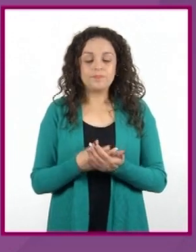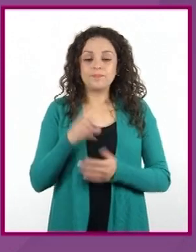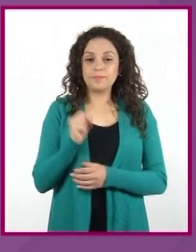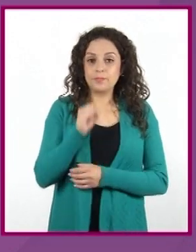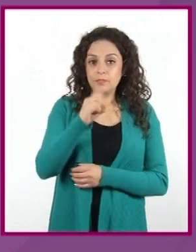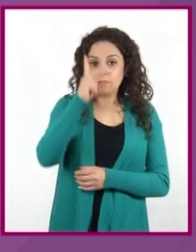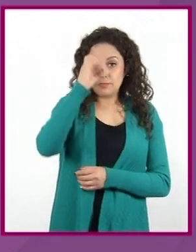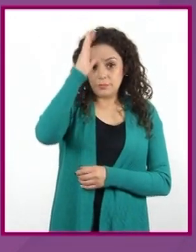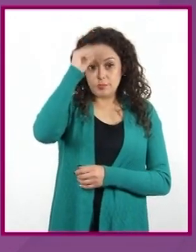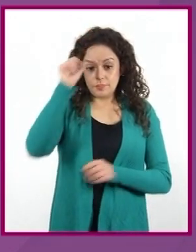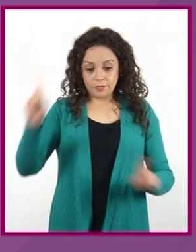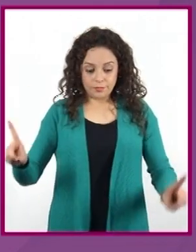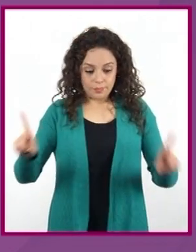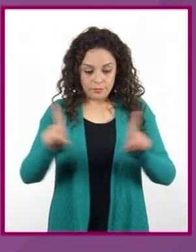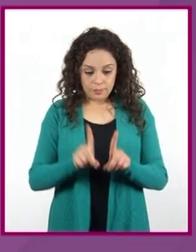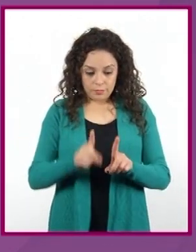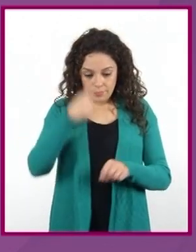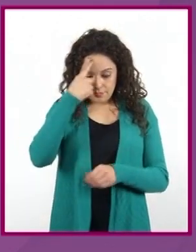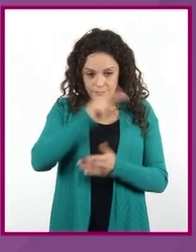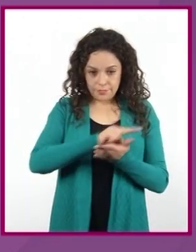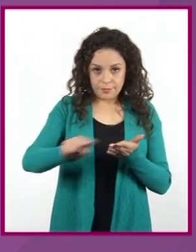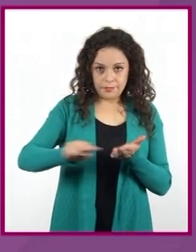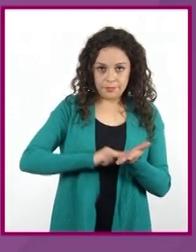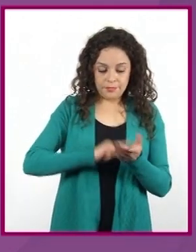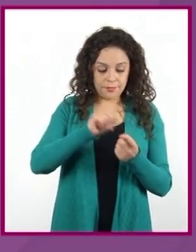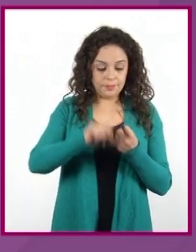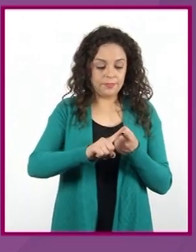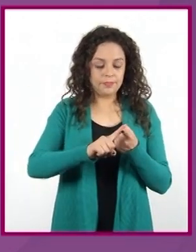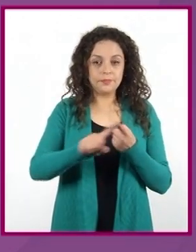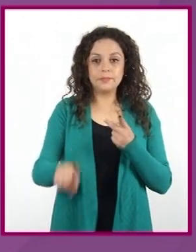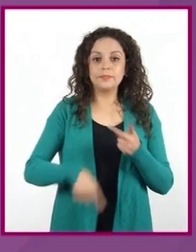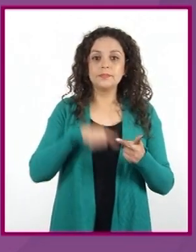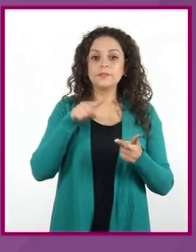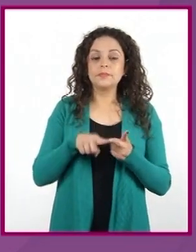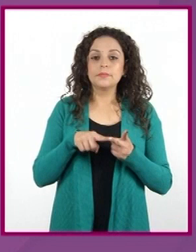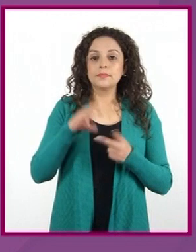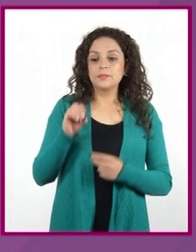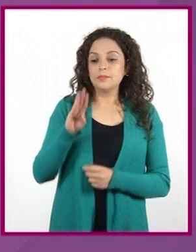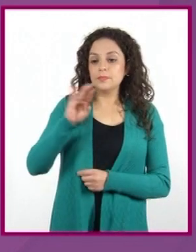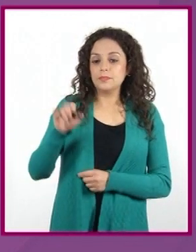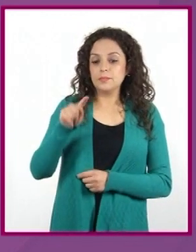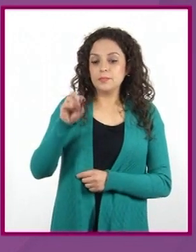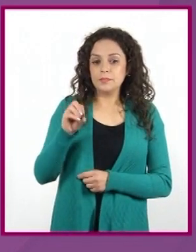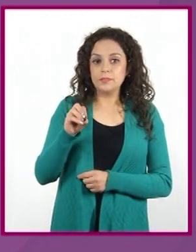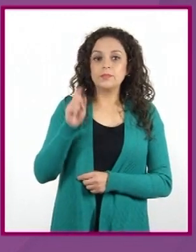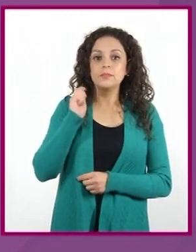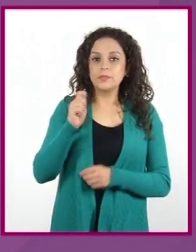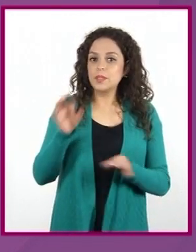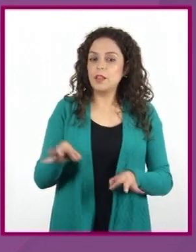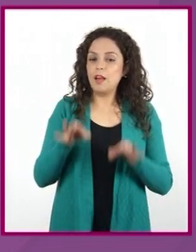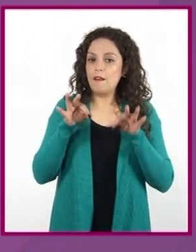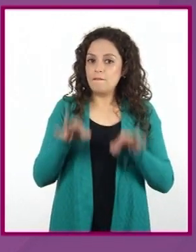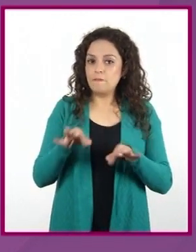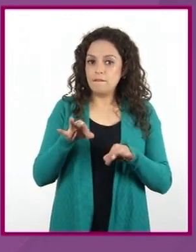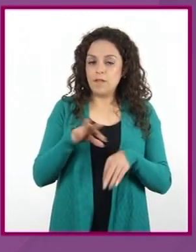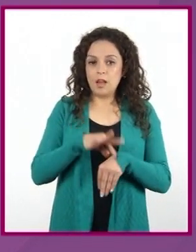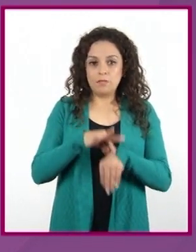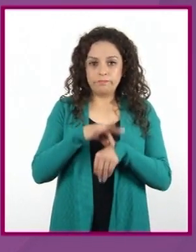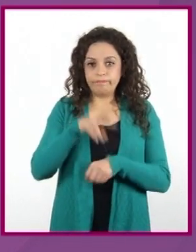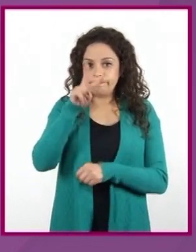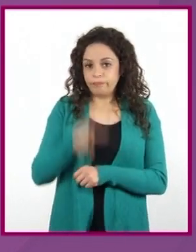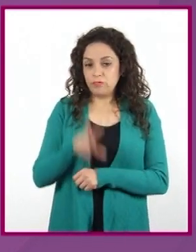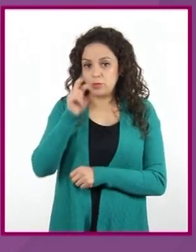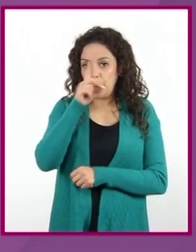de las partes para firmarlo, el objeto, que tiene que ser lícito y real,